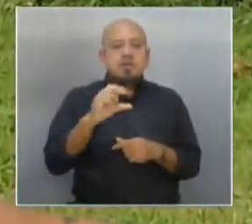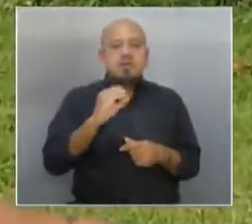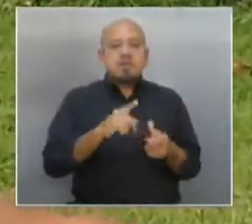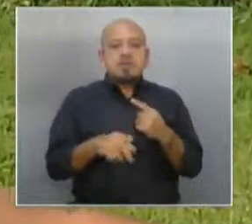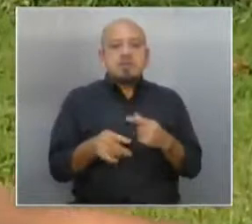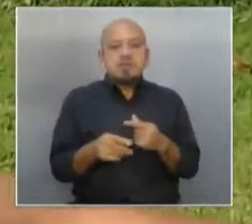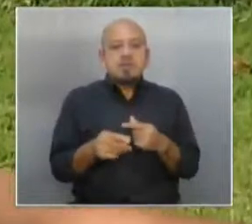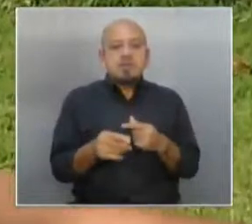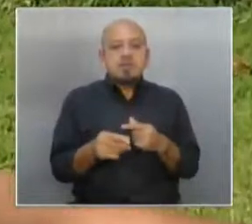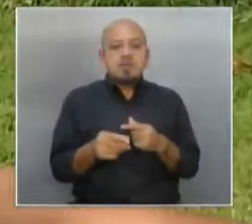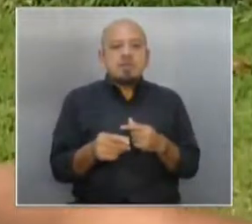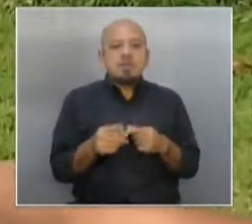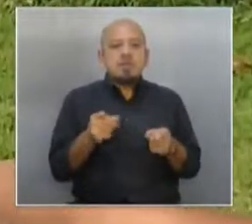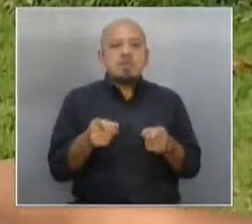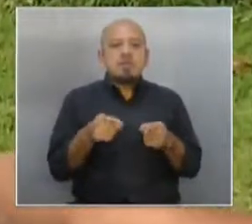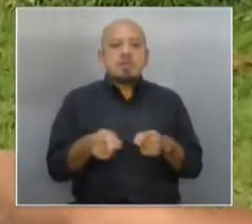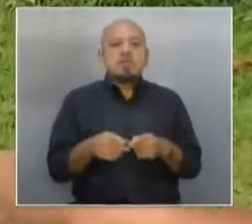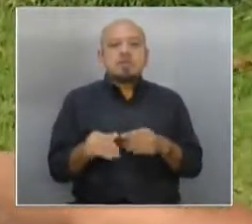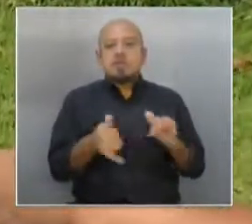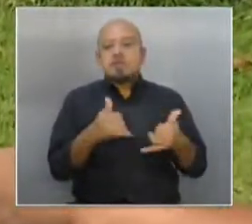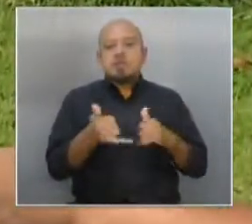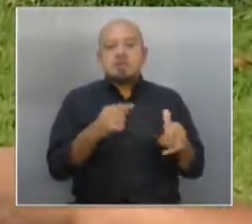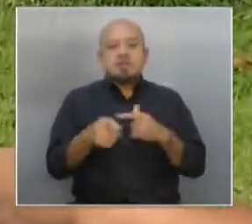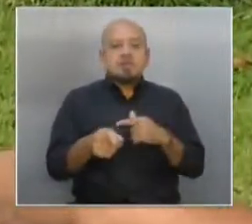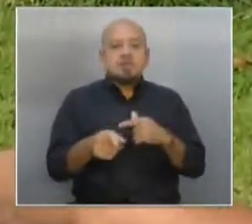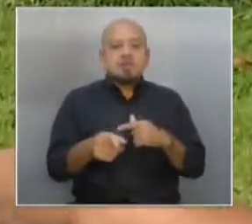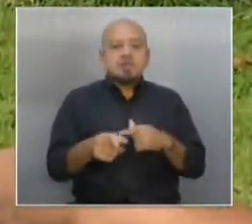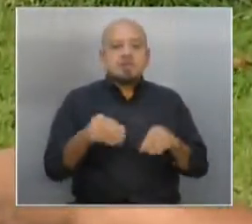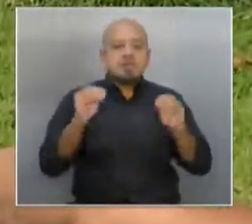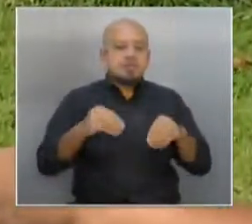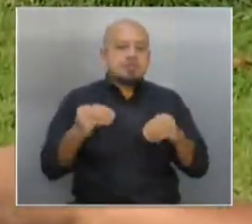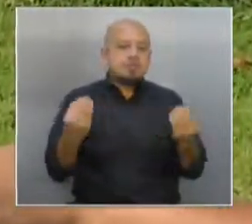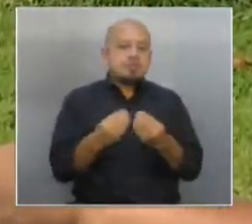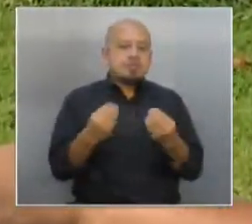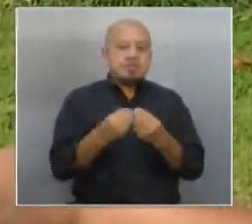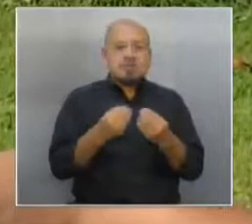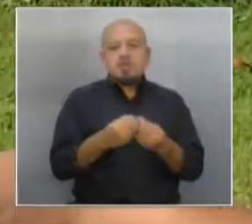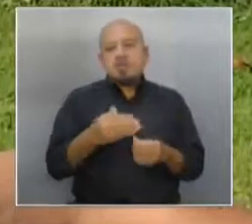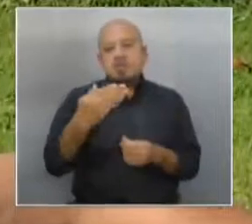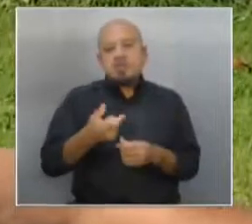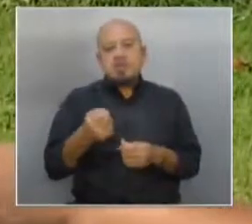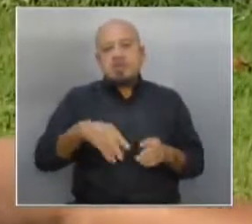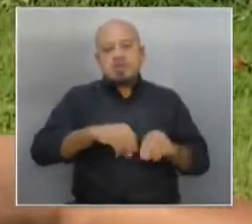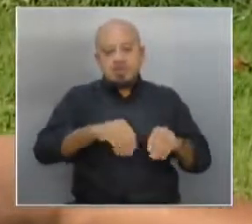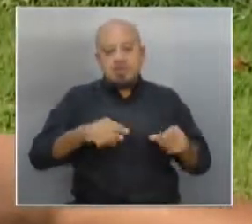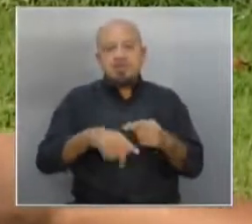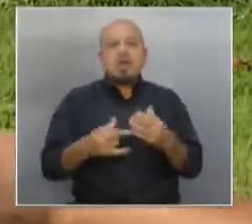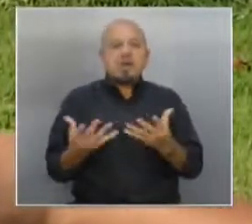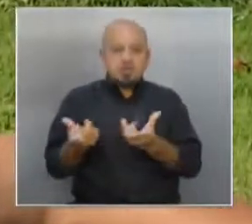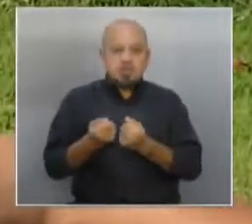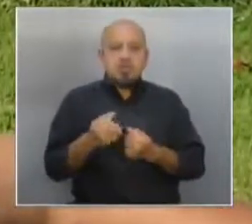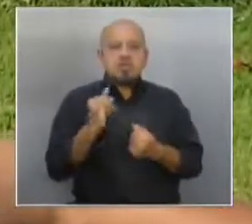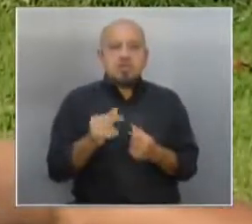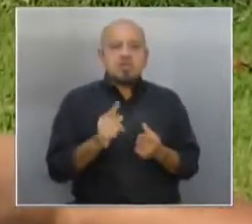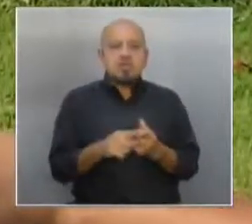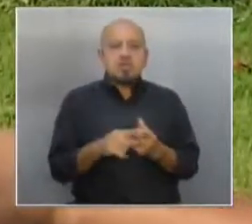que se ponen a jugar ahí y terminan hasta acá. Sí, sí, sí. Y bueno, ayudan, sí. Los hago que me ayuden un